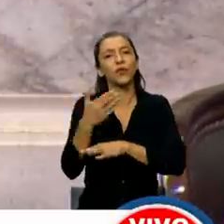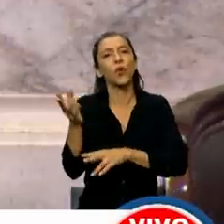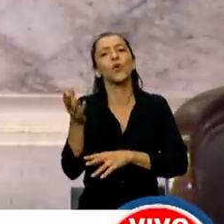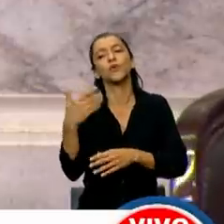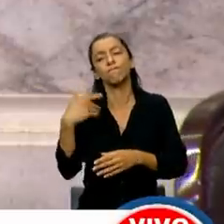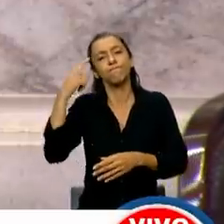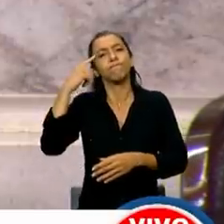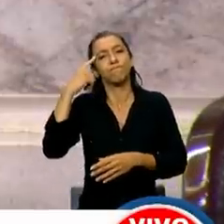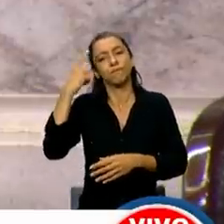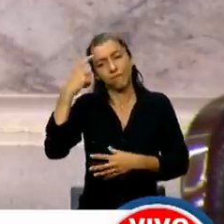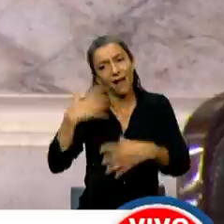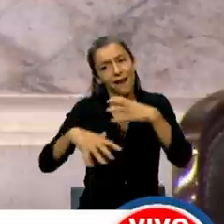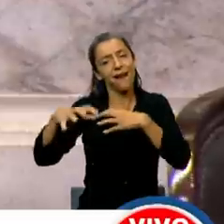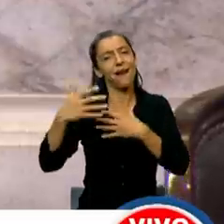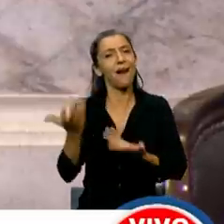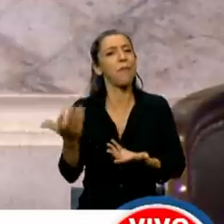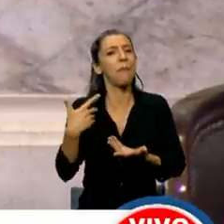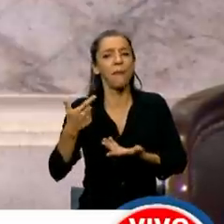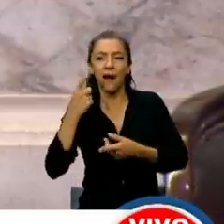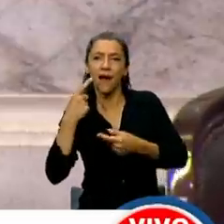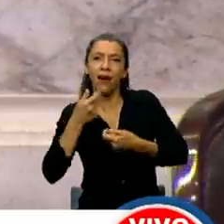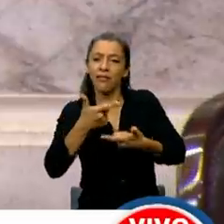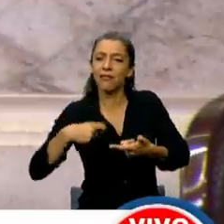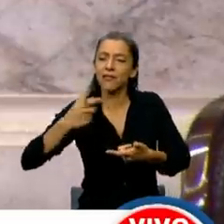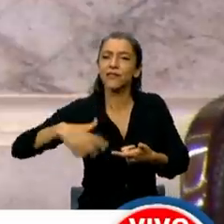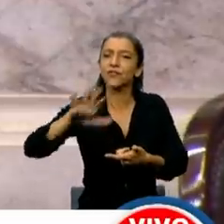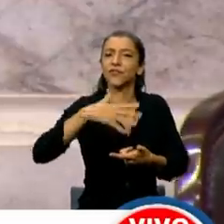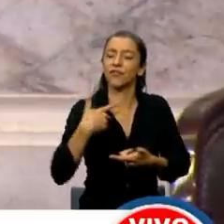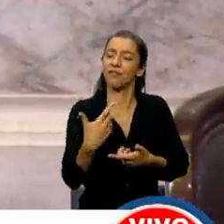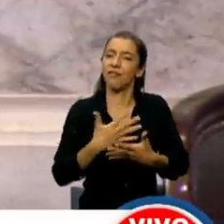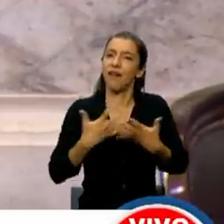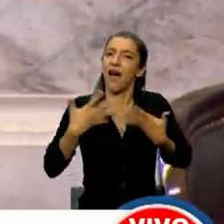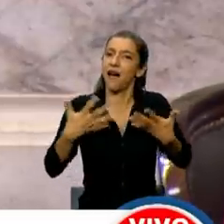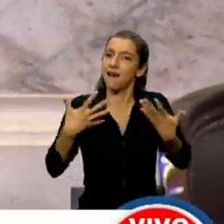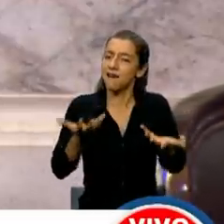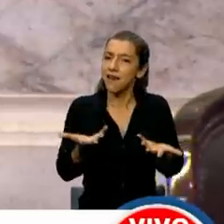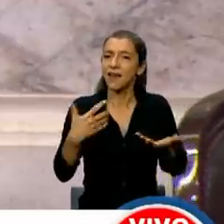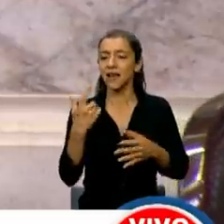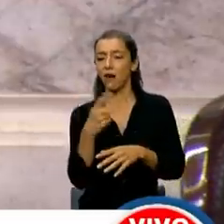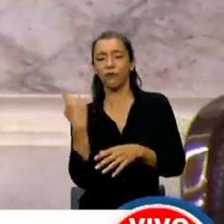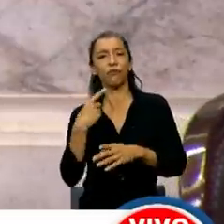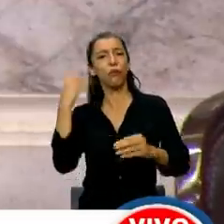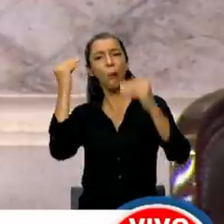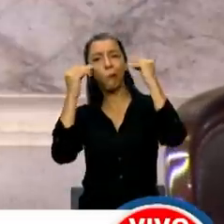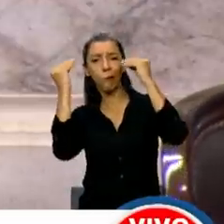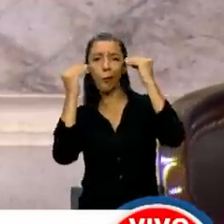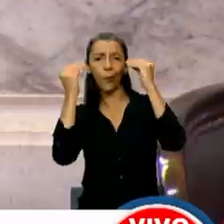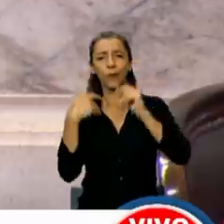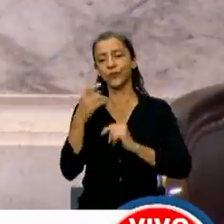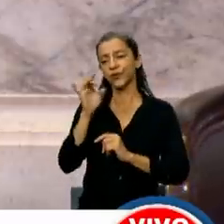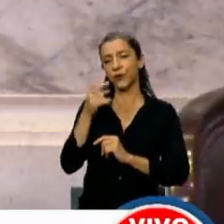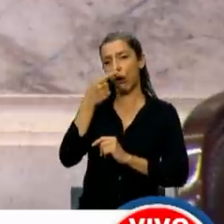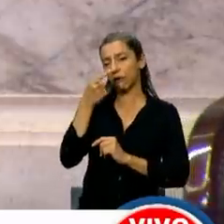muy grande a nuestra sociedad que tiene que ver con demostrar que nuestra preocupación no son los intereses